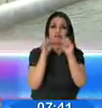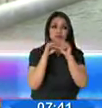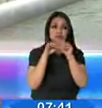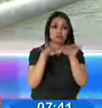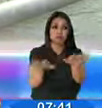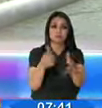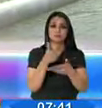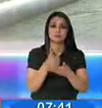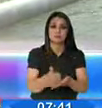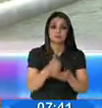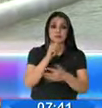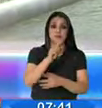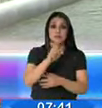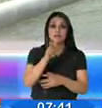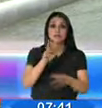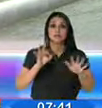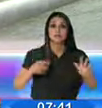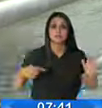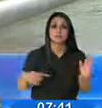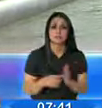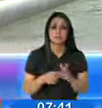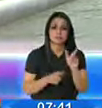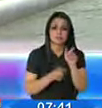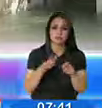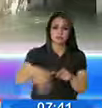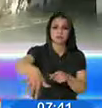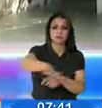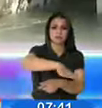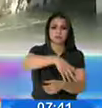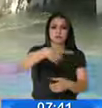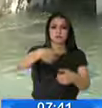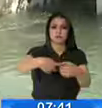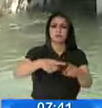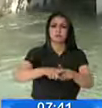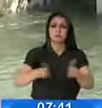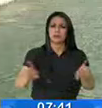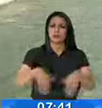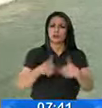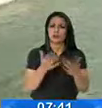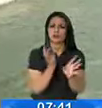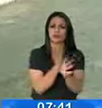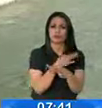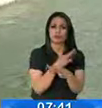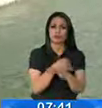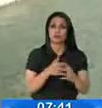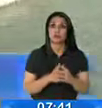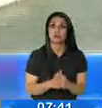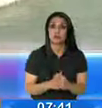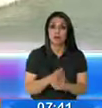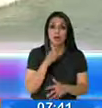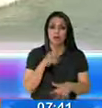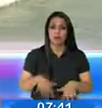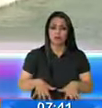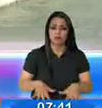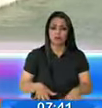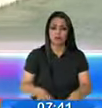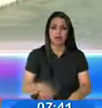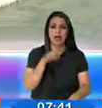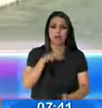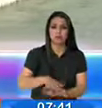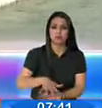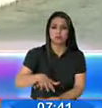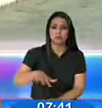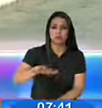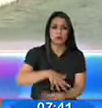a 128 mil pobladores del noroccidente. ¿Pero cómo funciona? Por medio de una presa se acumula cierta cantidad de